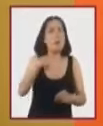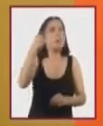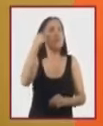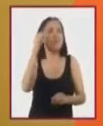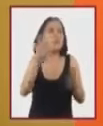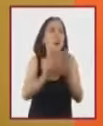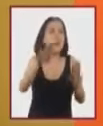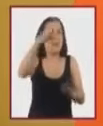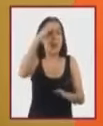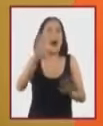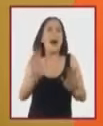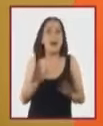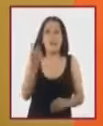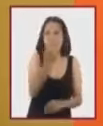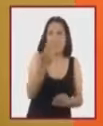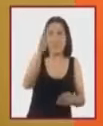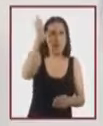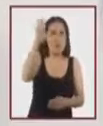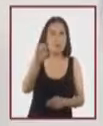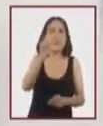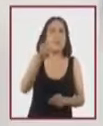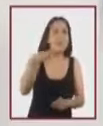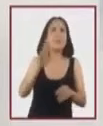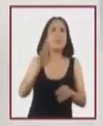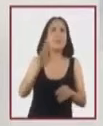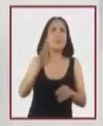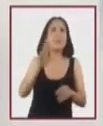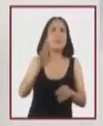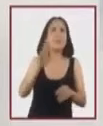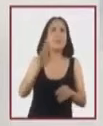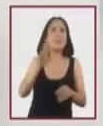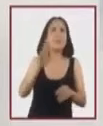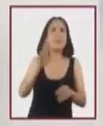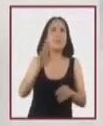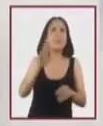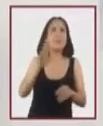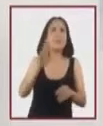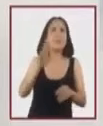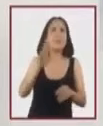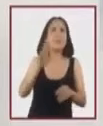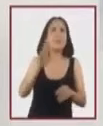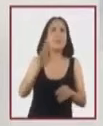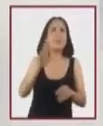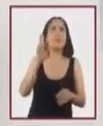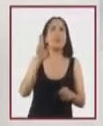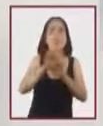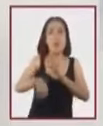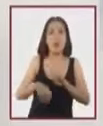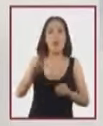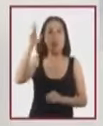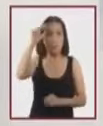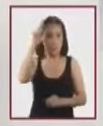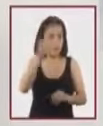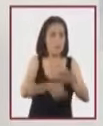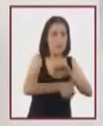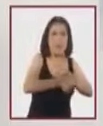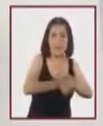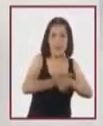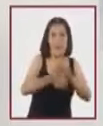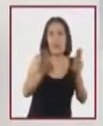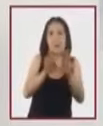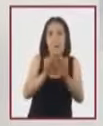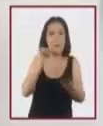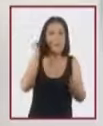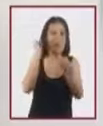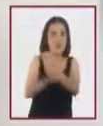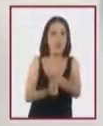que esos dos conceptos significan lo mismo. Vamos a recordar. Un cuerpo que se mueve como el de la liebre y la tortuga en física recibe el